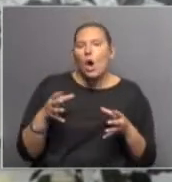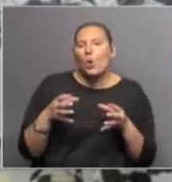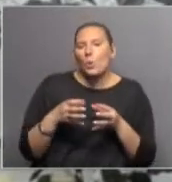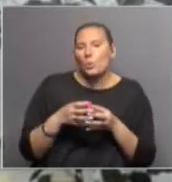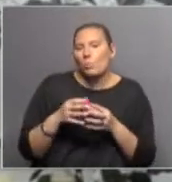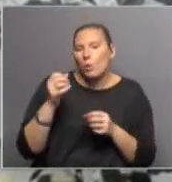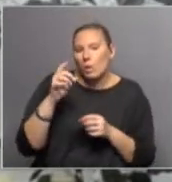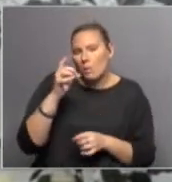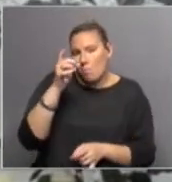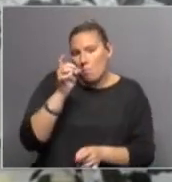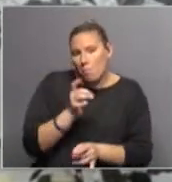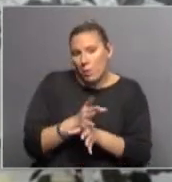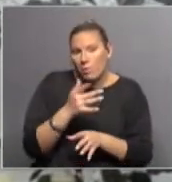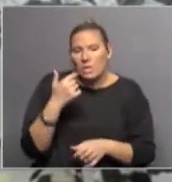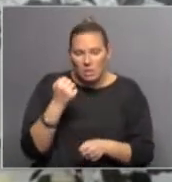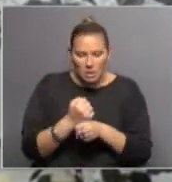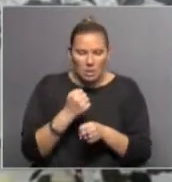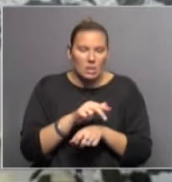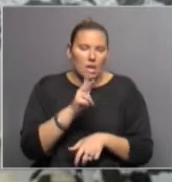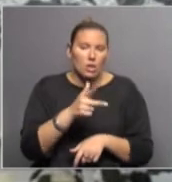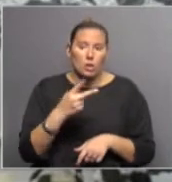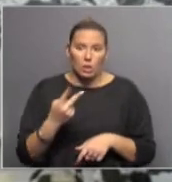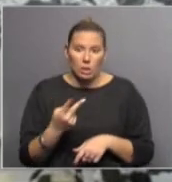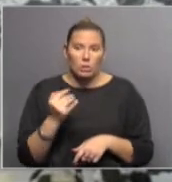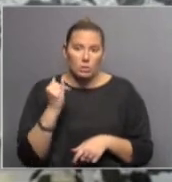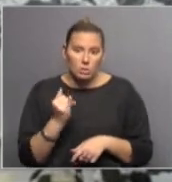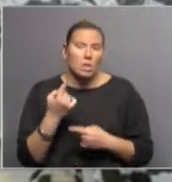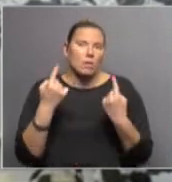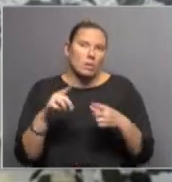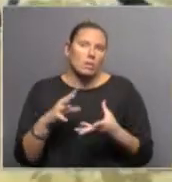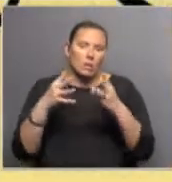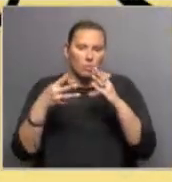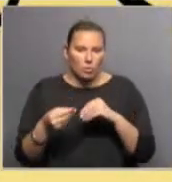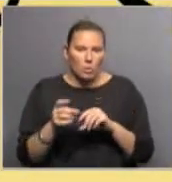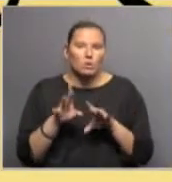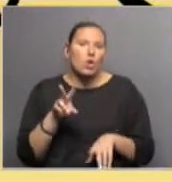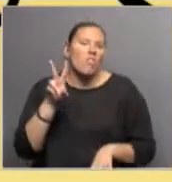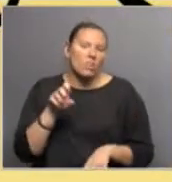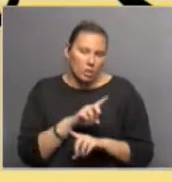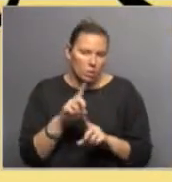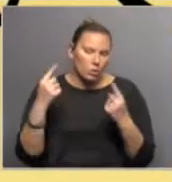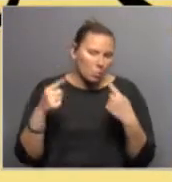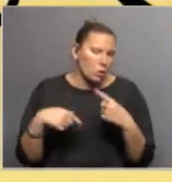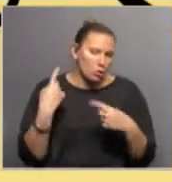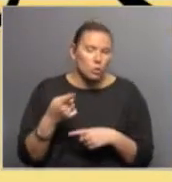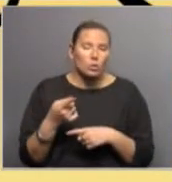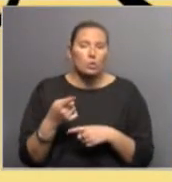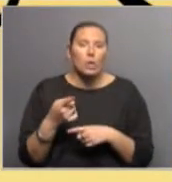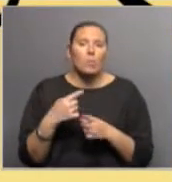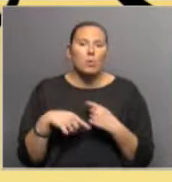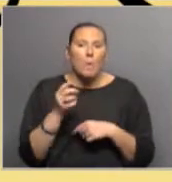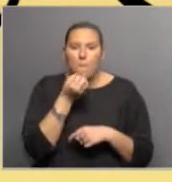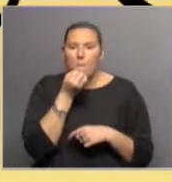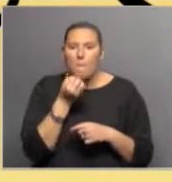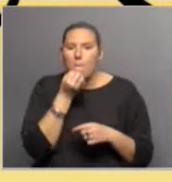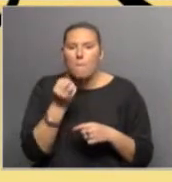y profesionales que trabajan el tema hidrógeno en sus distintas modalidades, no solo verde, pero aún tenemos que fortalecernos porque